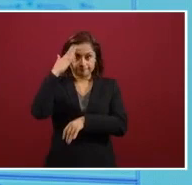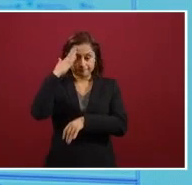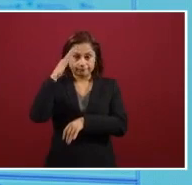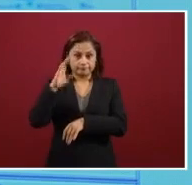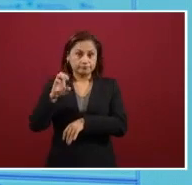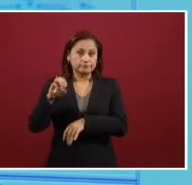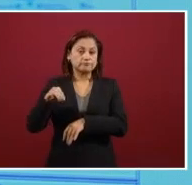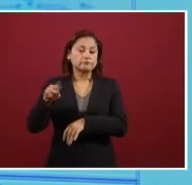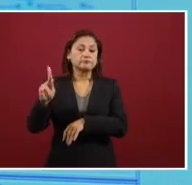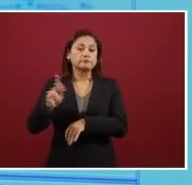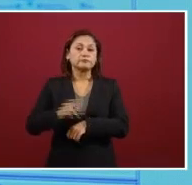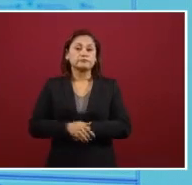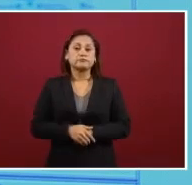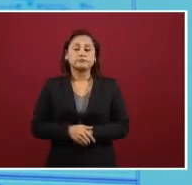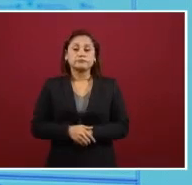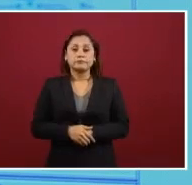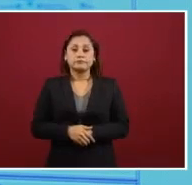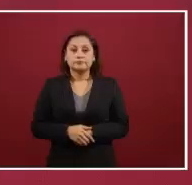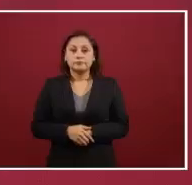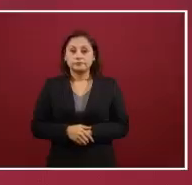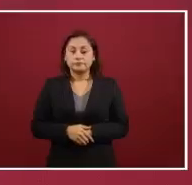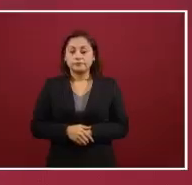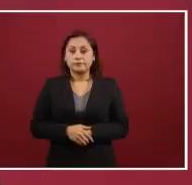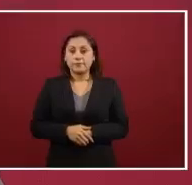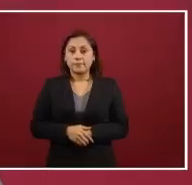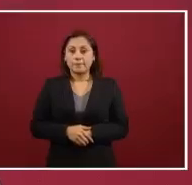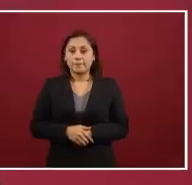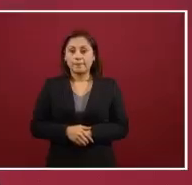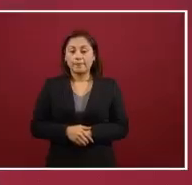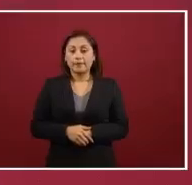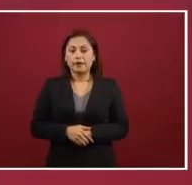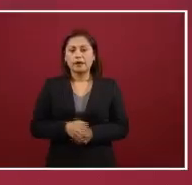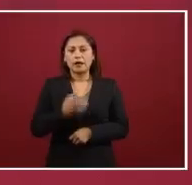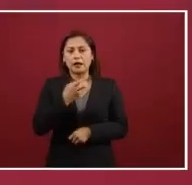presidencial, y también ya era una zona